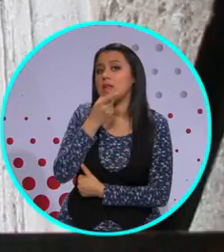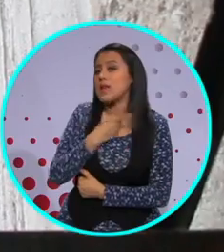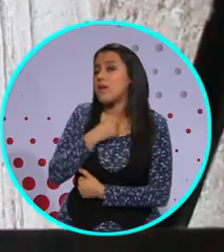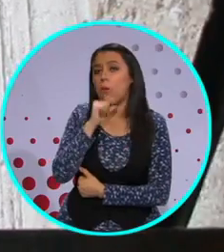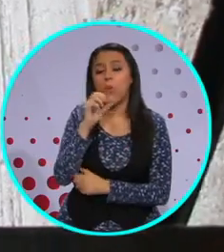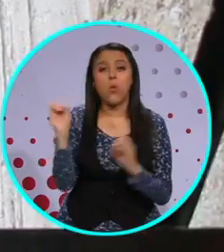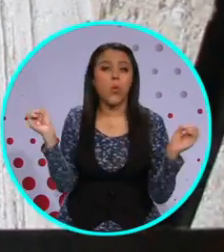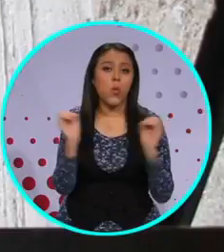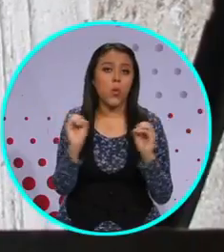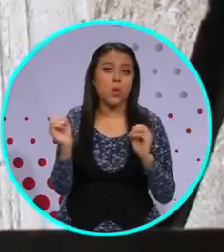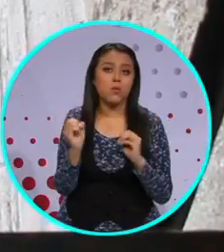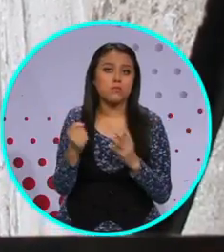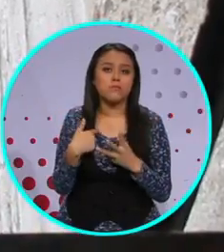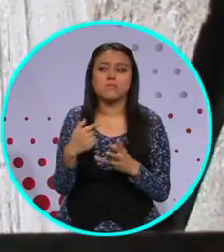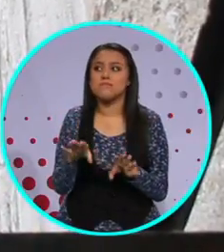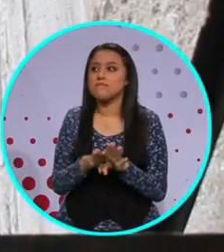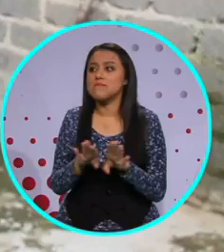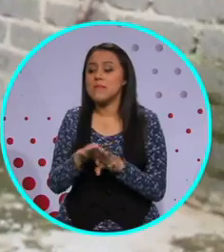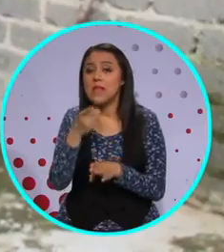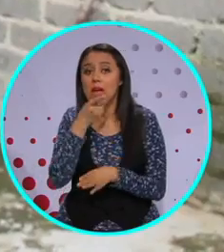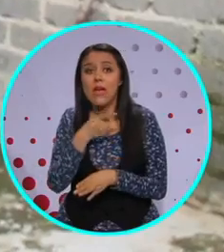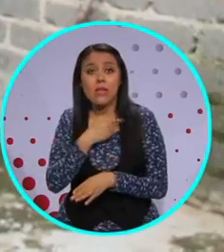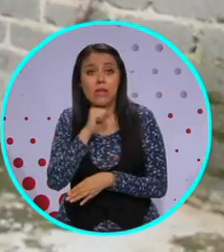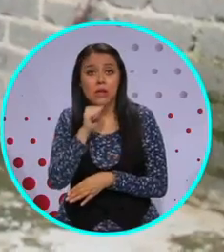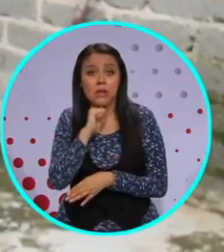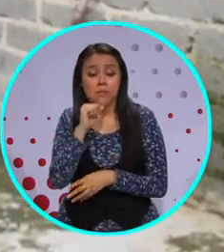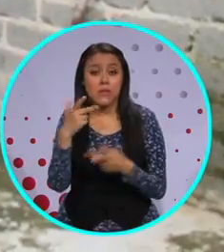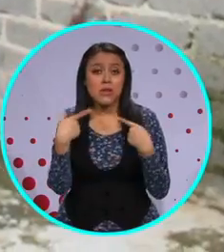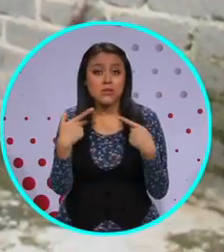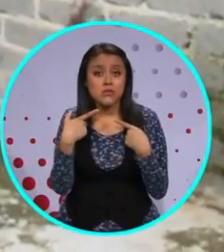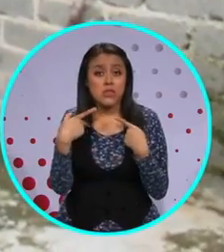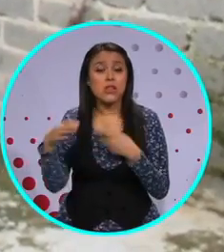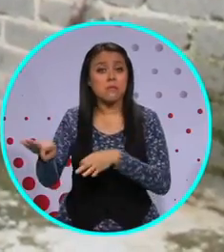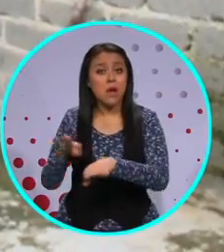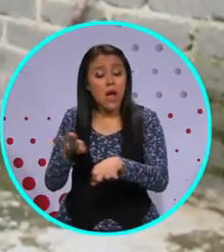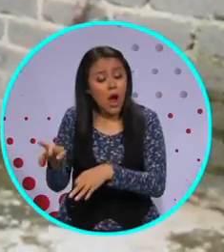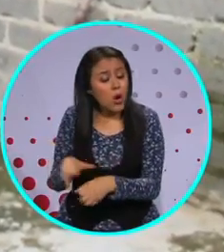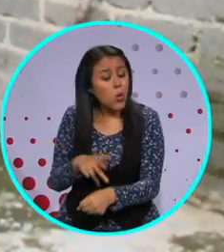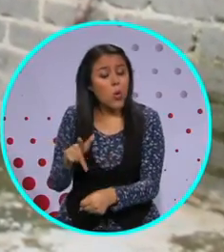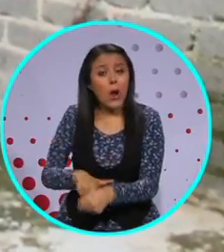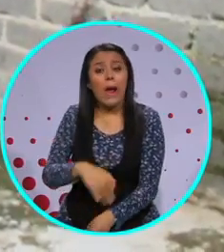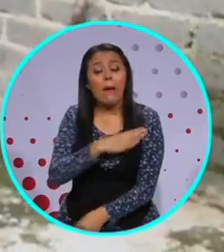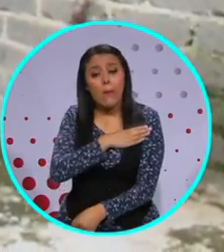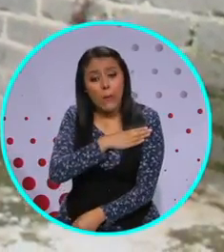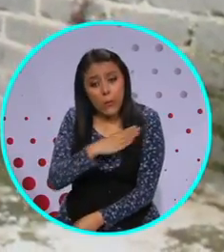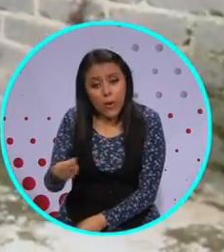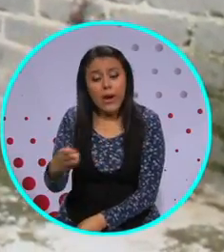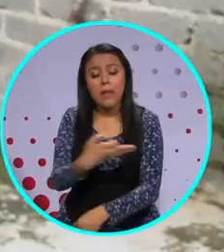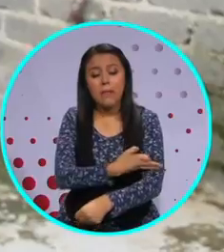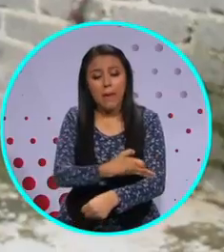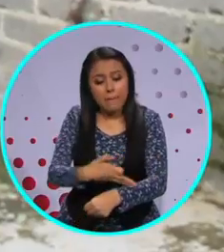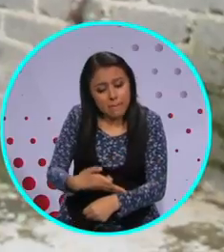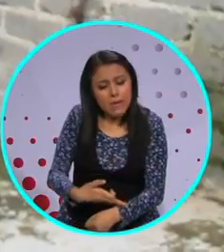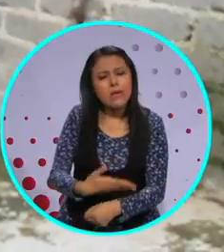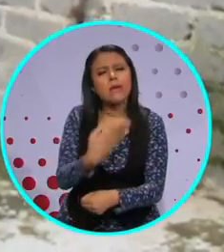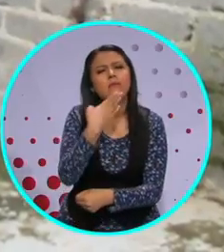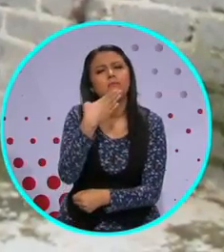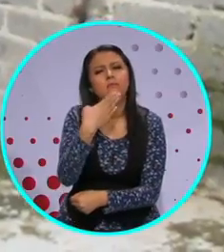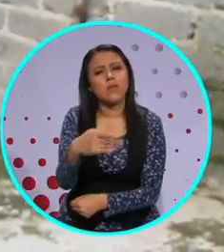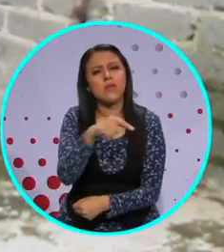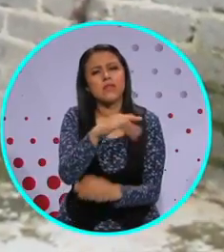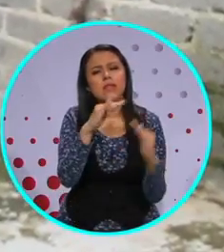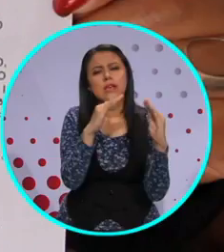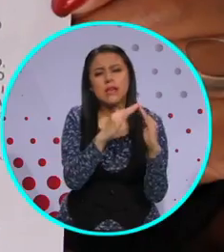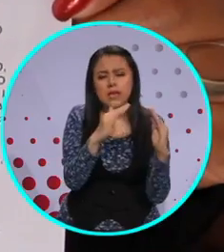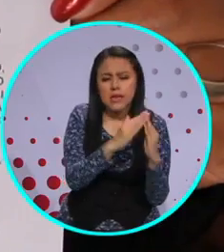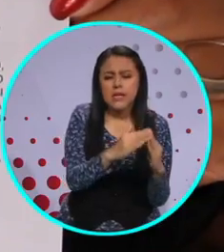cómo puede entender el corazón de dañar a la gente que se dedica a trabajar gente de familia que es gente de su hogar de